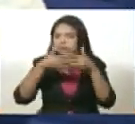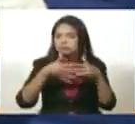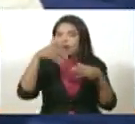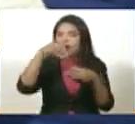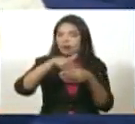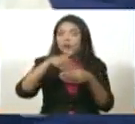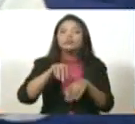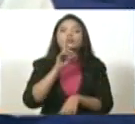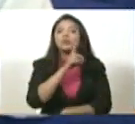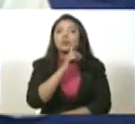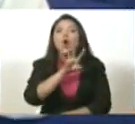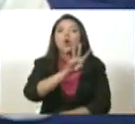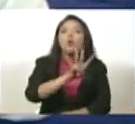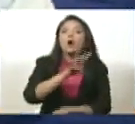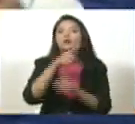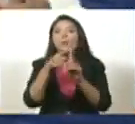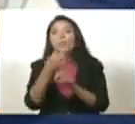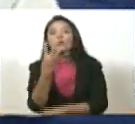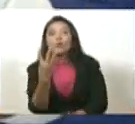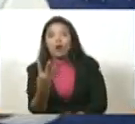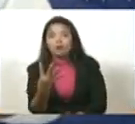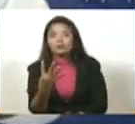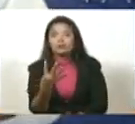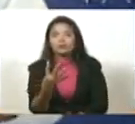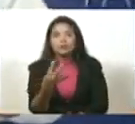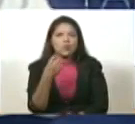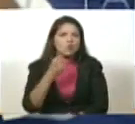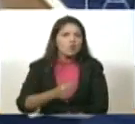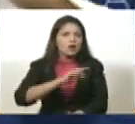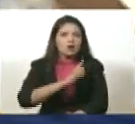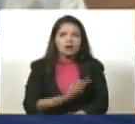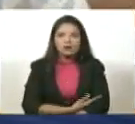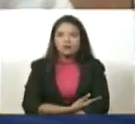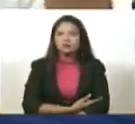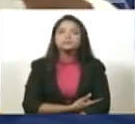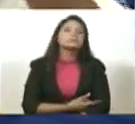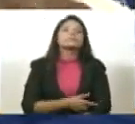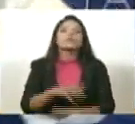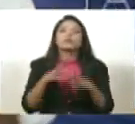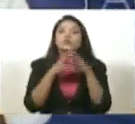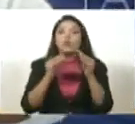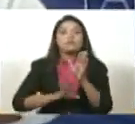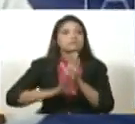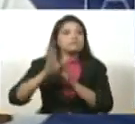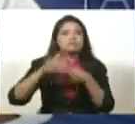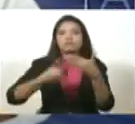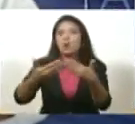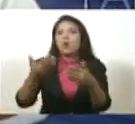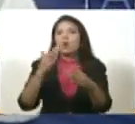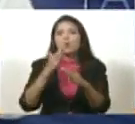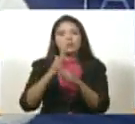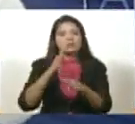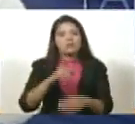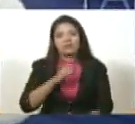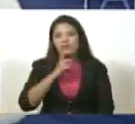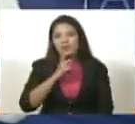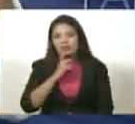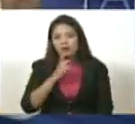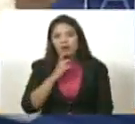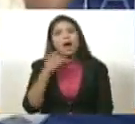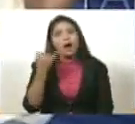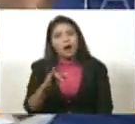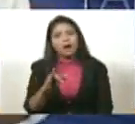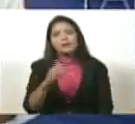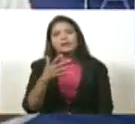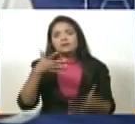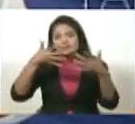que hemos denominado 4x4, la todoterreno. La que mete la mocha para superar cualquier dificultad. Donde se encuentra